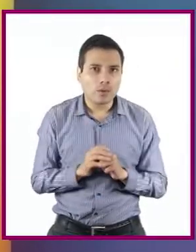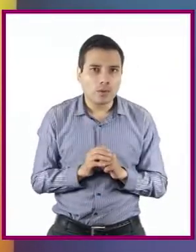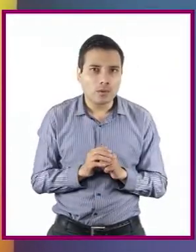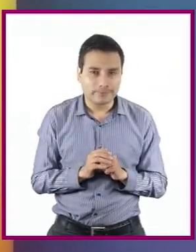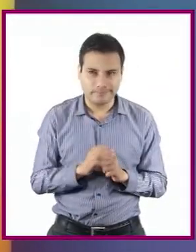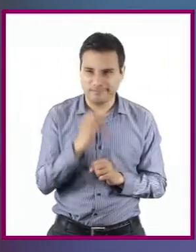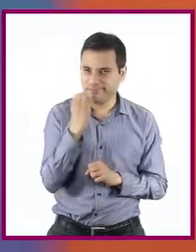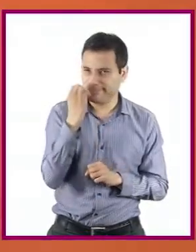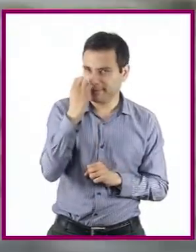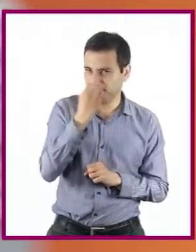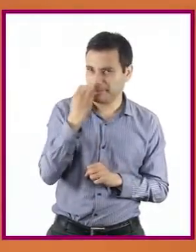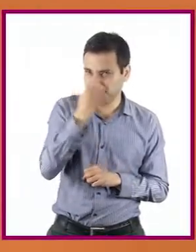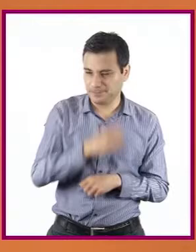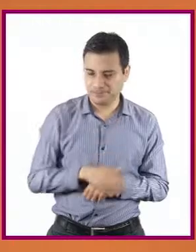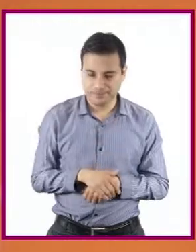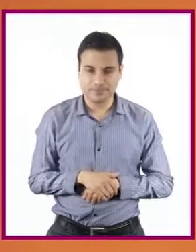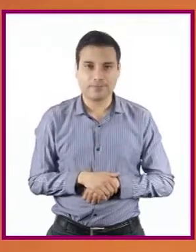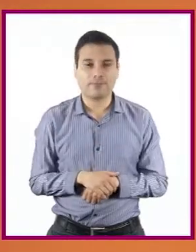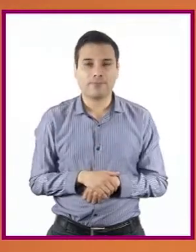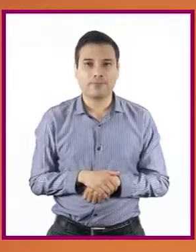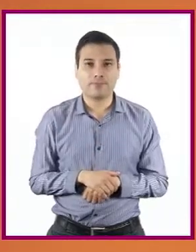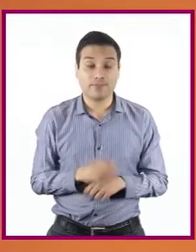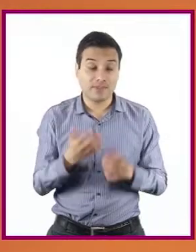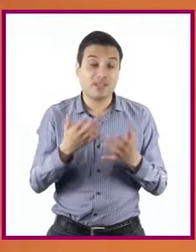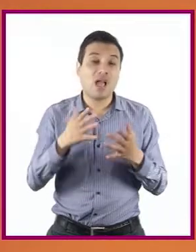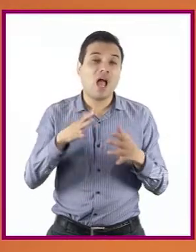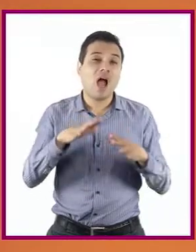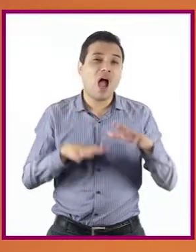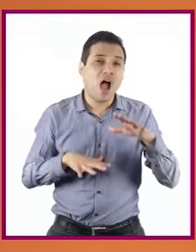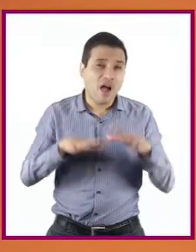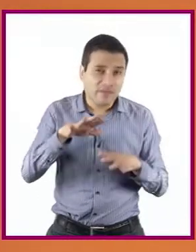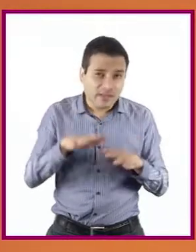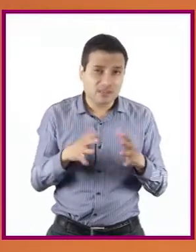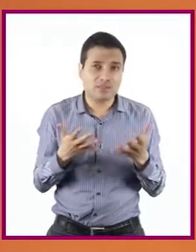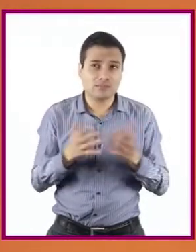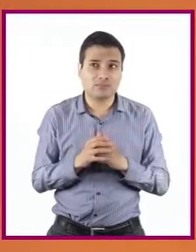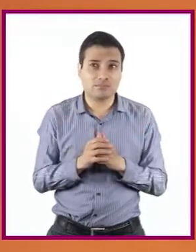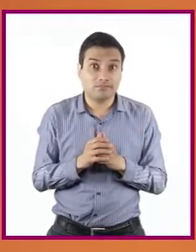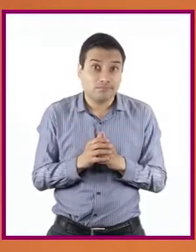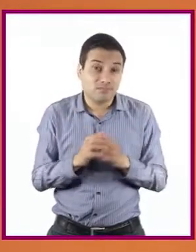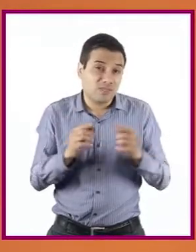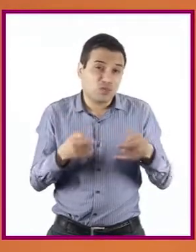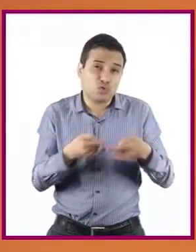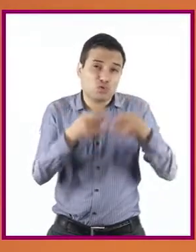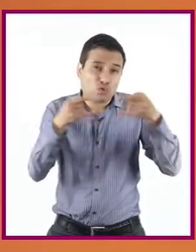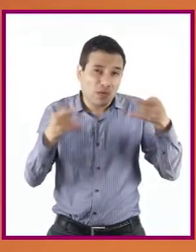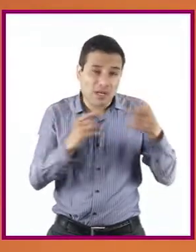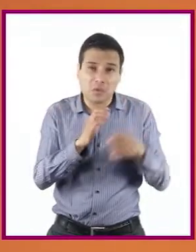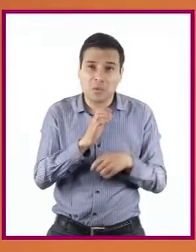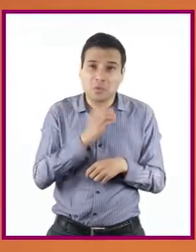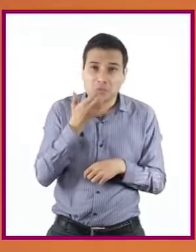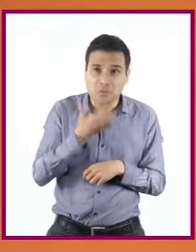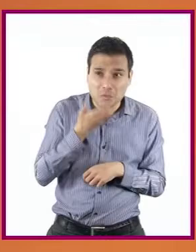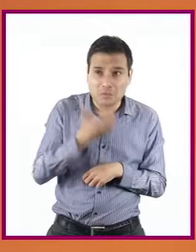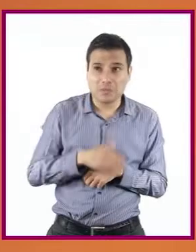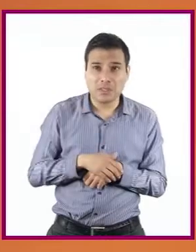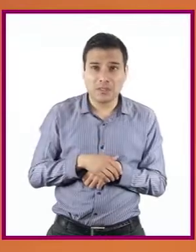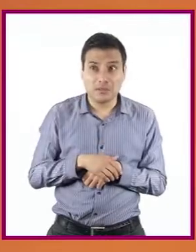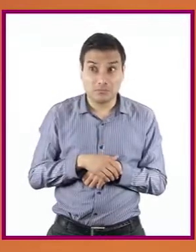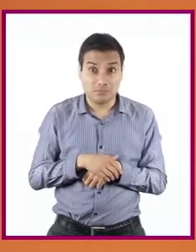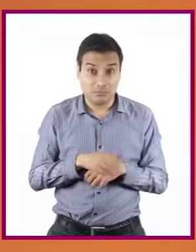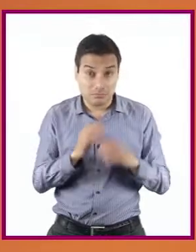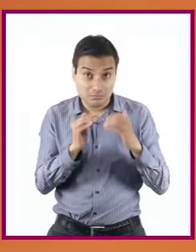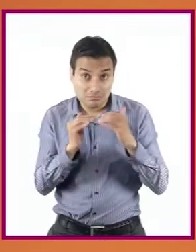igualdad y la discriminación. A veces por circunstancias históricas, económicas o sociales, esta igualdad no se logra y